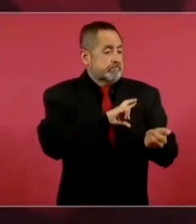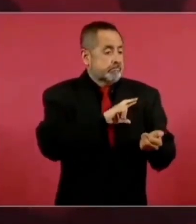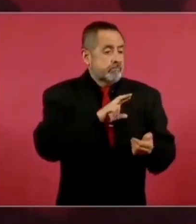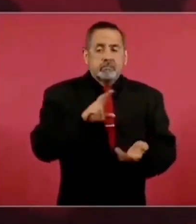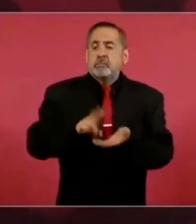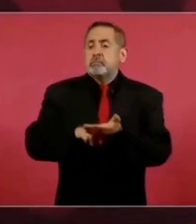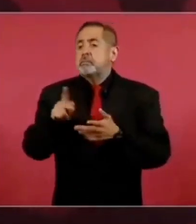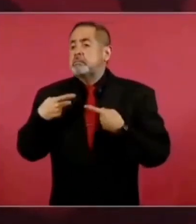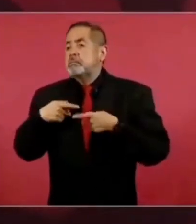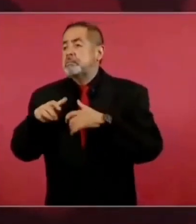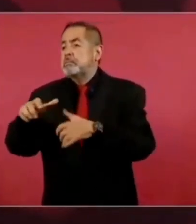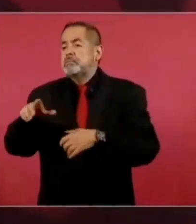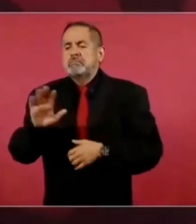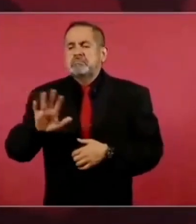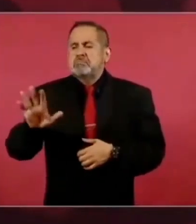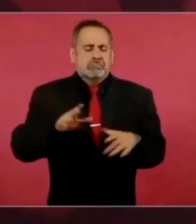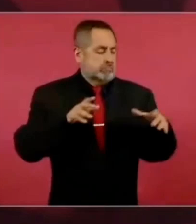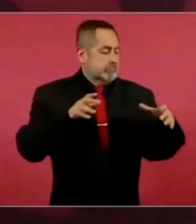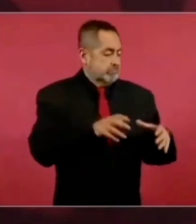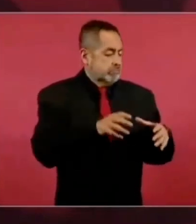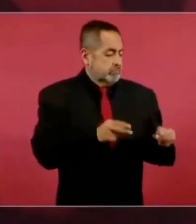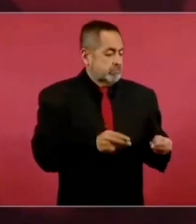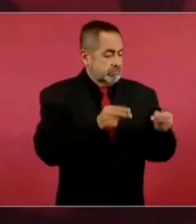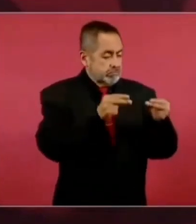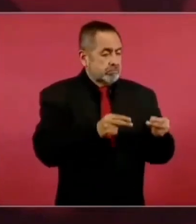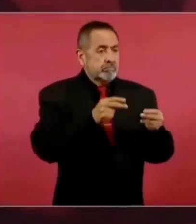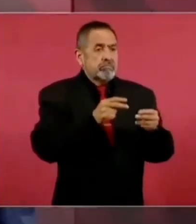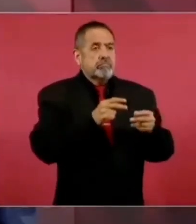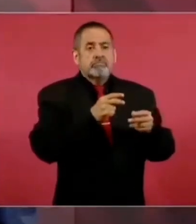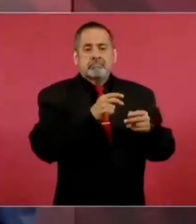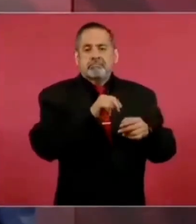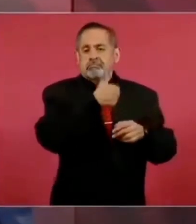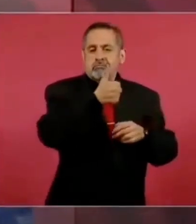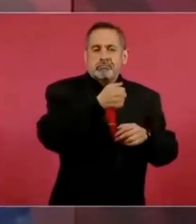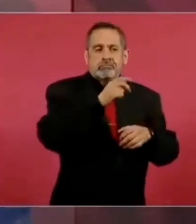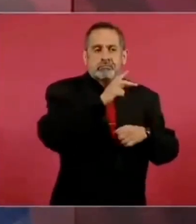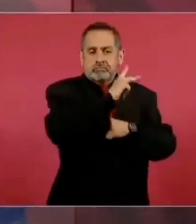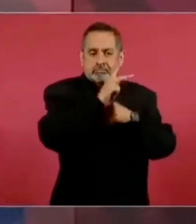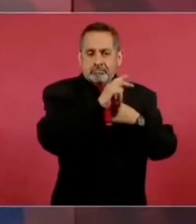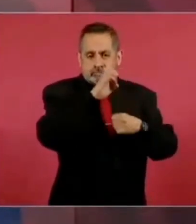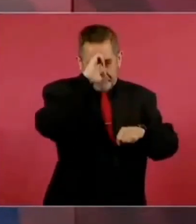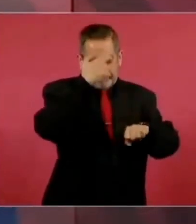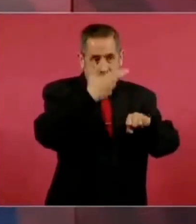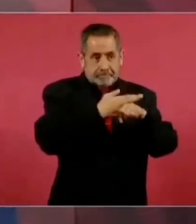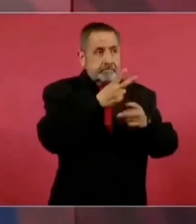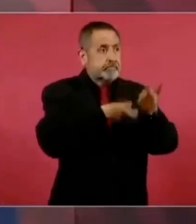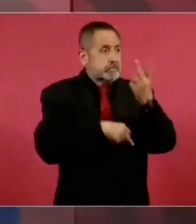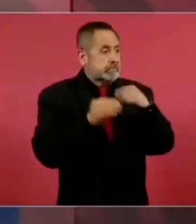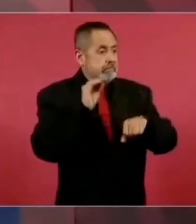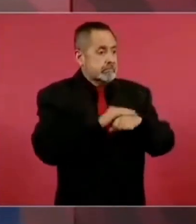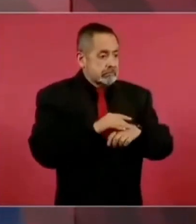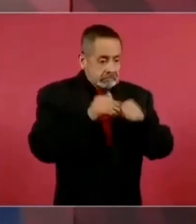de empresas nacionales y sobre todo de empresas extranjeras.